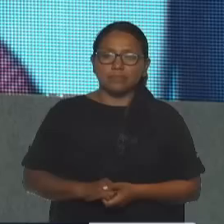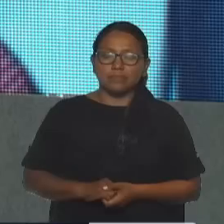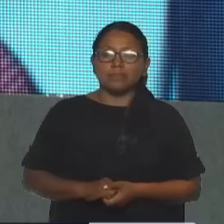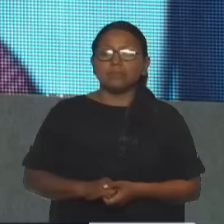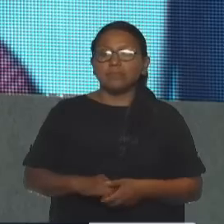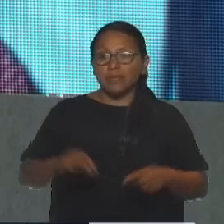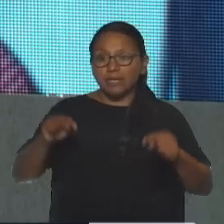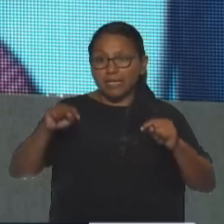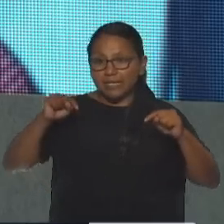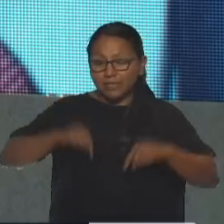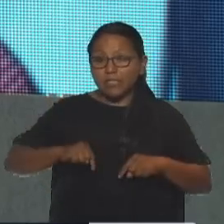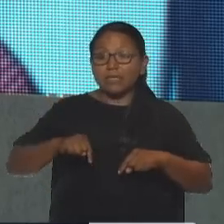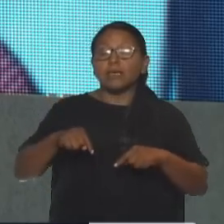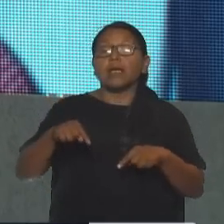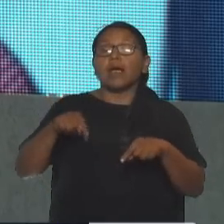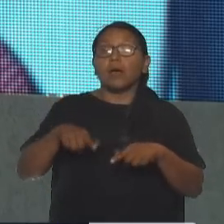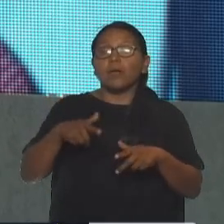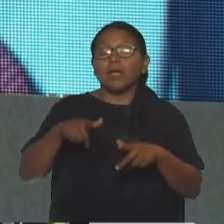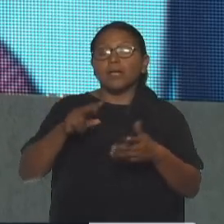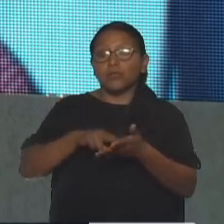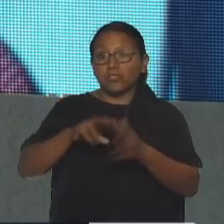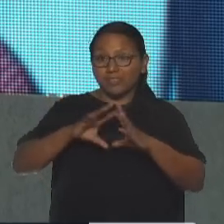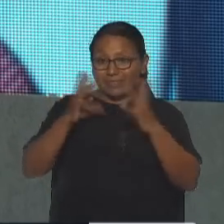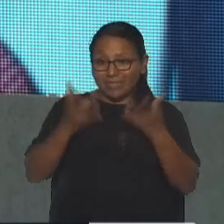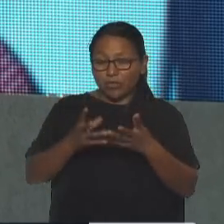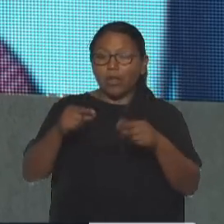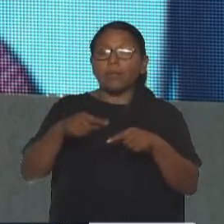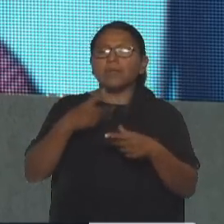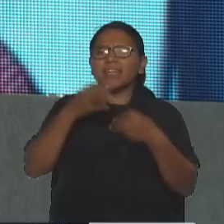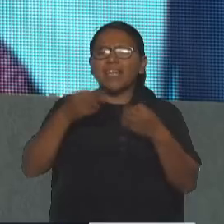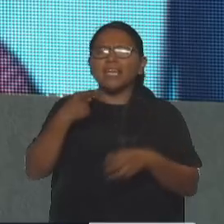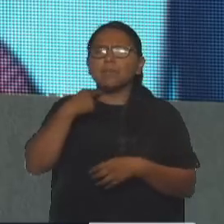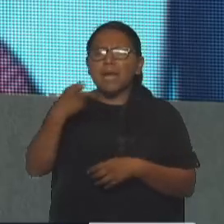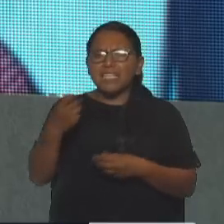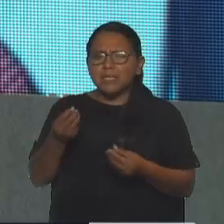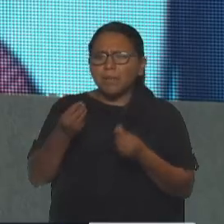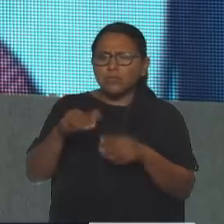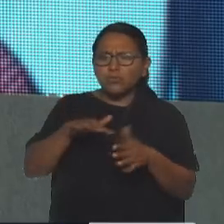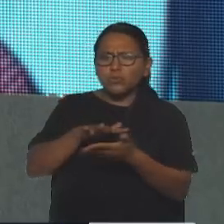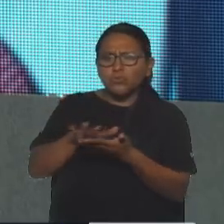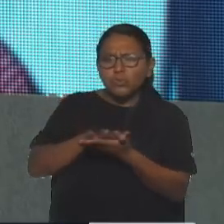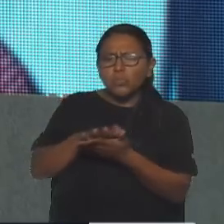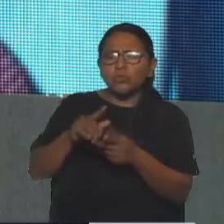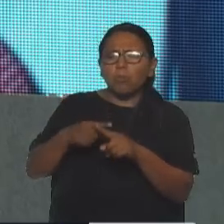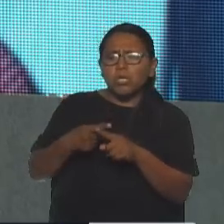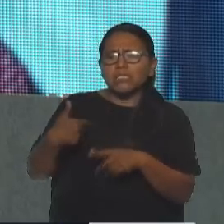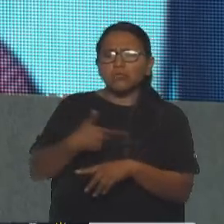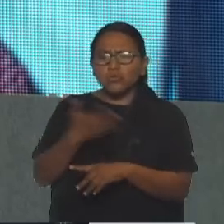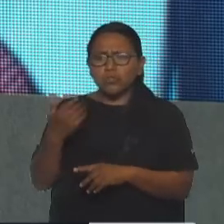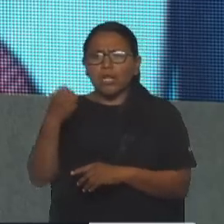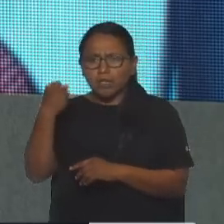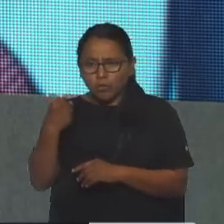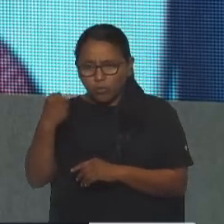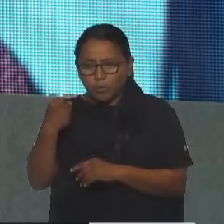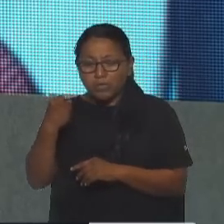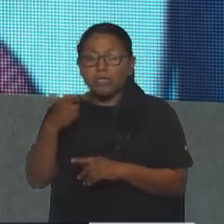Ya mismo en este bloque de Televisión Pública Noticias Internacional nos vamos a meter con la realidad de España, la situación política, la situación social, la situación económica